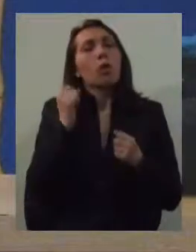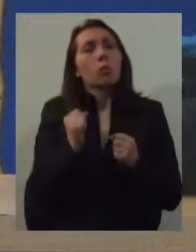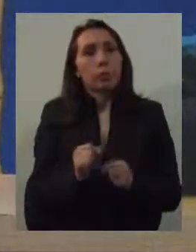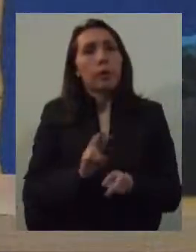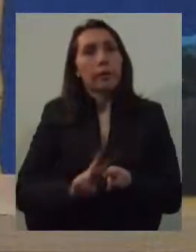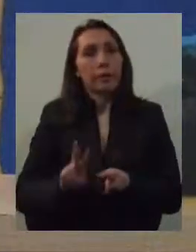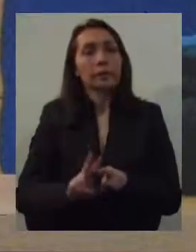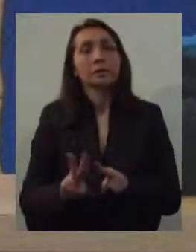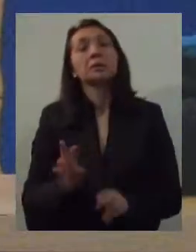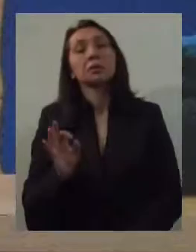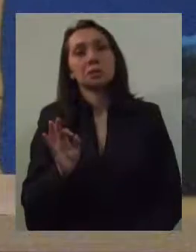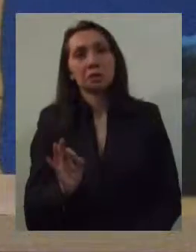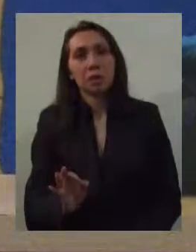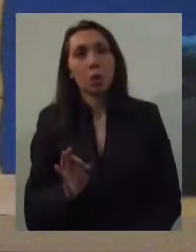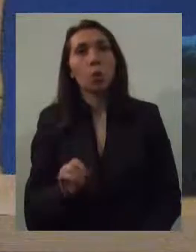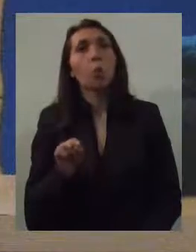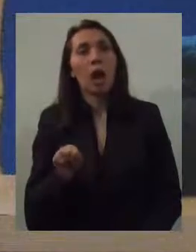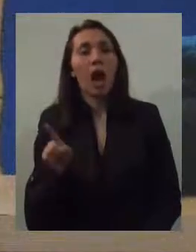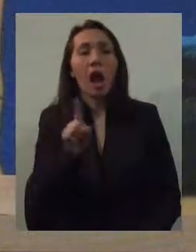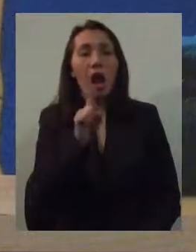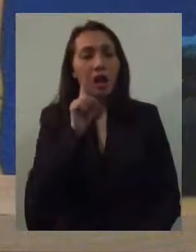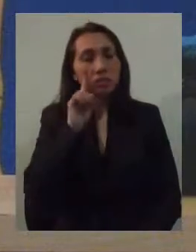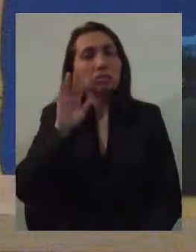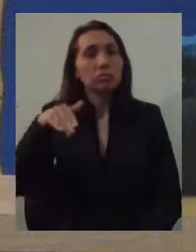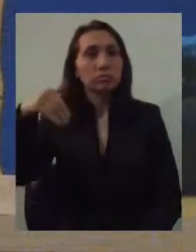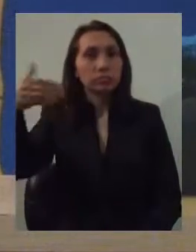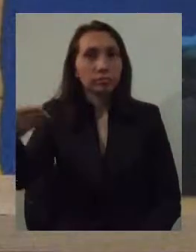hacer y seguramente esto va a ser así.